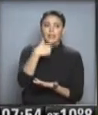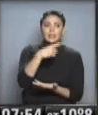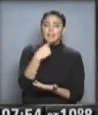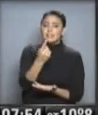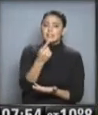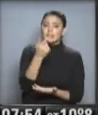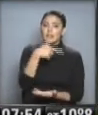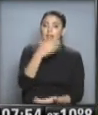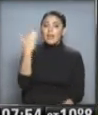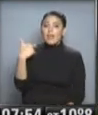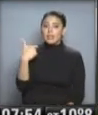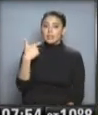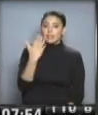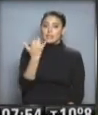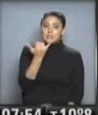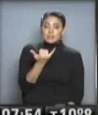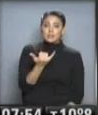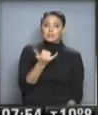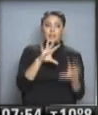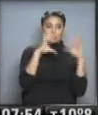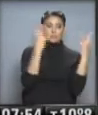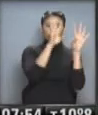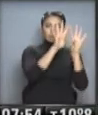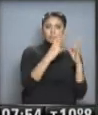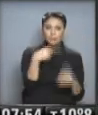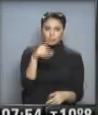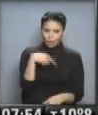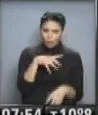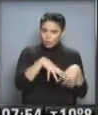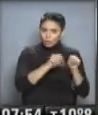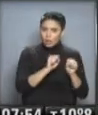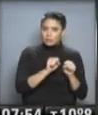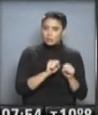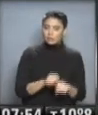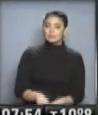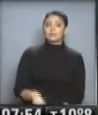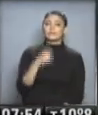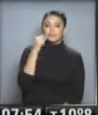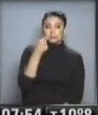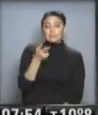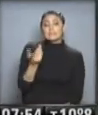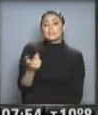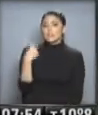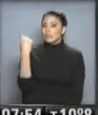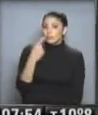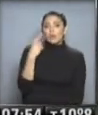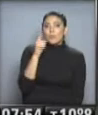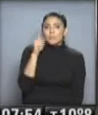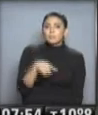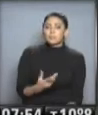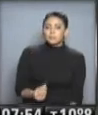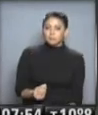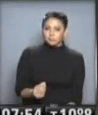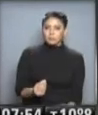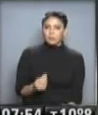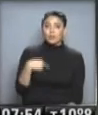hubo la existencia de estos calabozos que ustedes encontraron? Bueno, esa es la pregunta que nos hacemos nosotros.